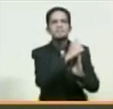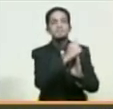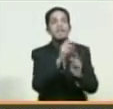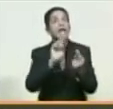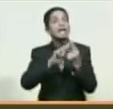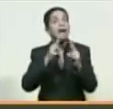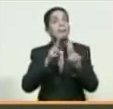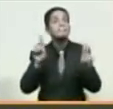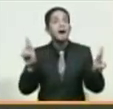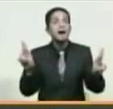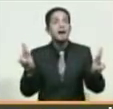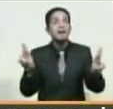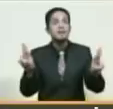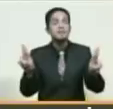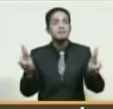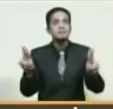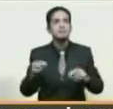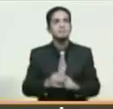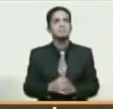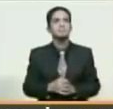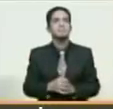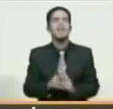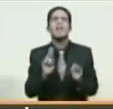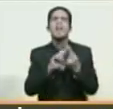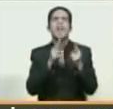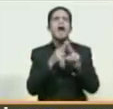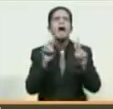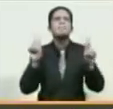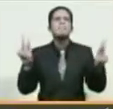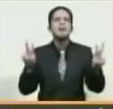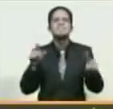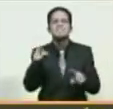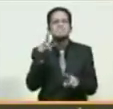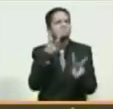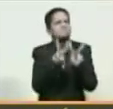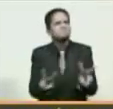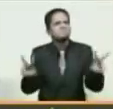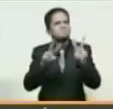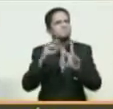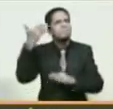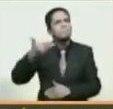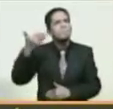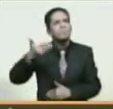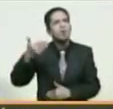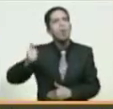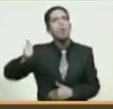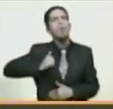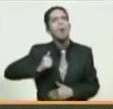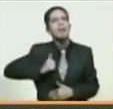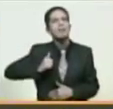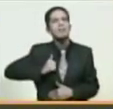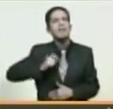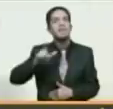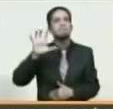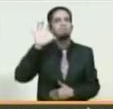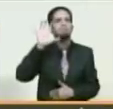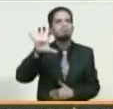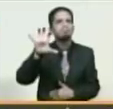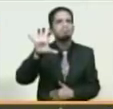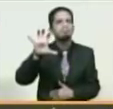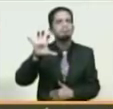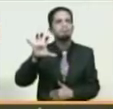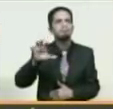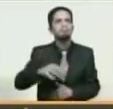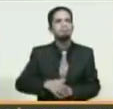La paz, que es el valor fundamental de cualquier expresión y